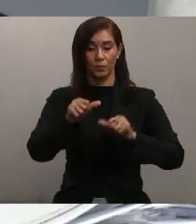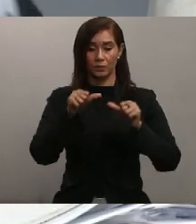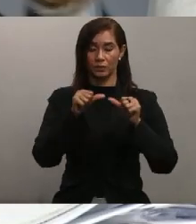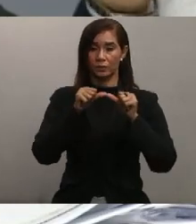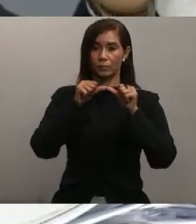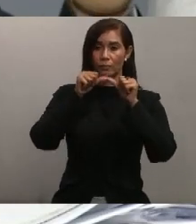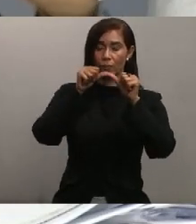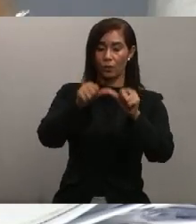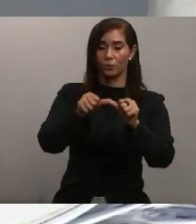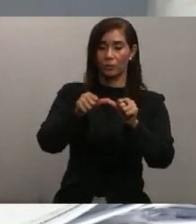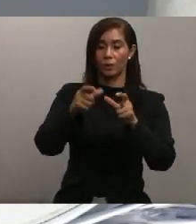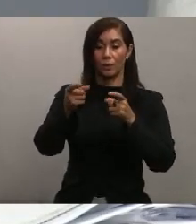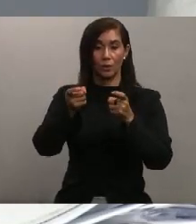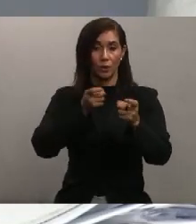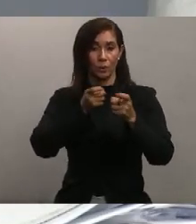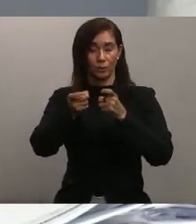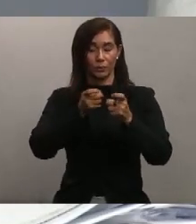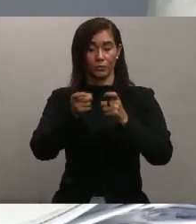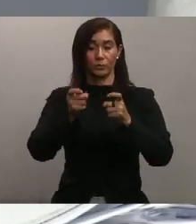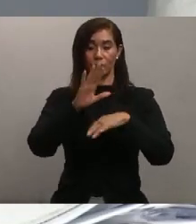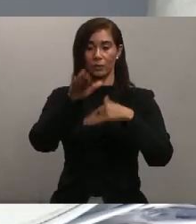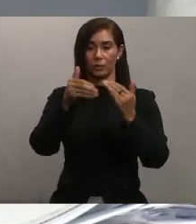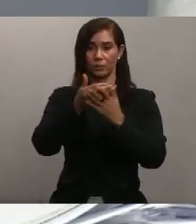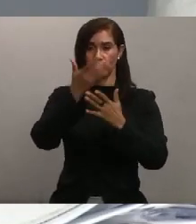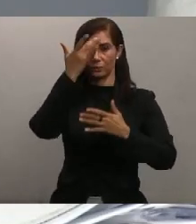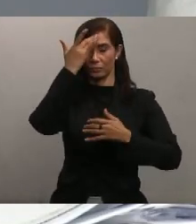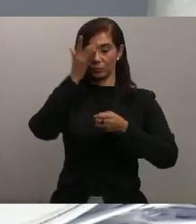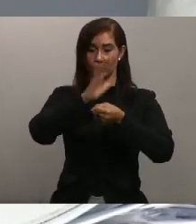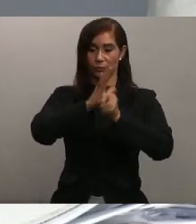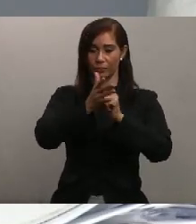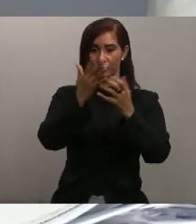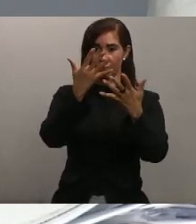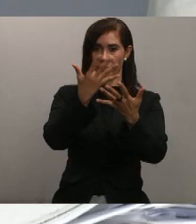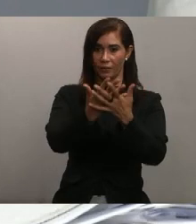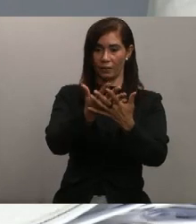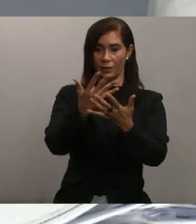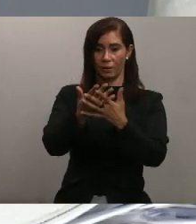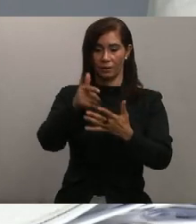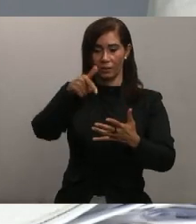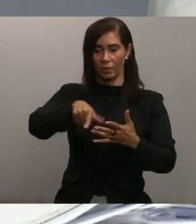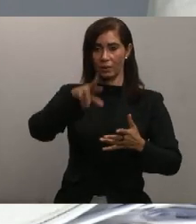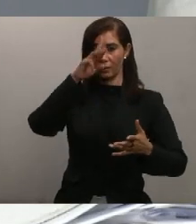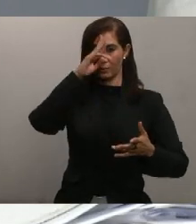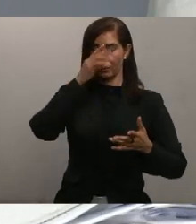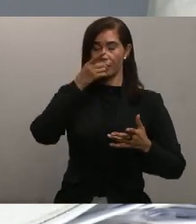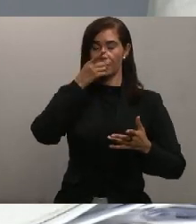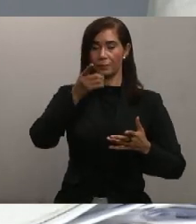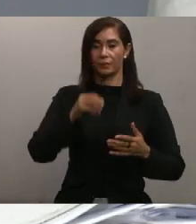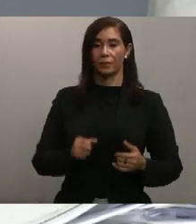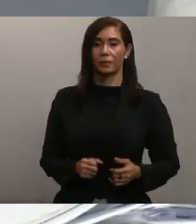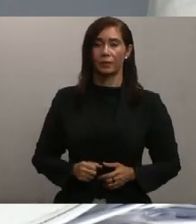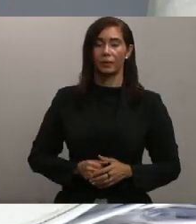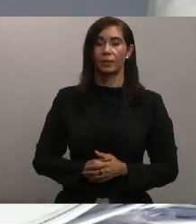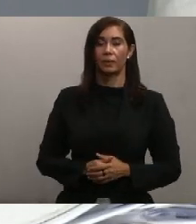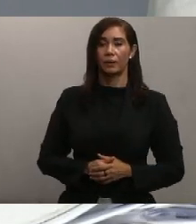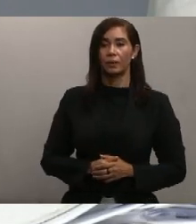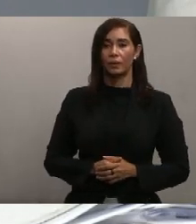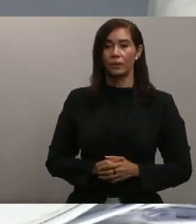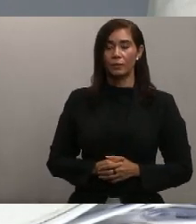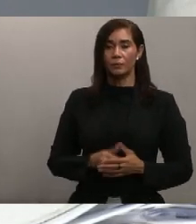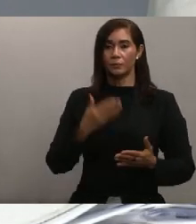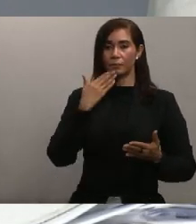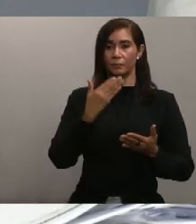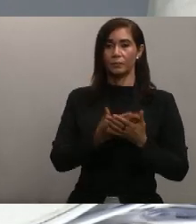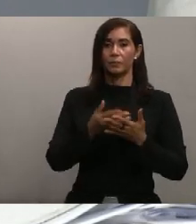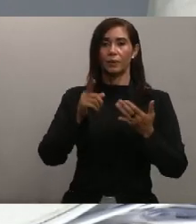mantenemos estable y bajo control las cárceles del país en este momento. Gracias,